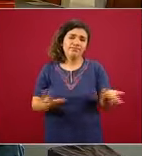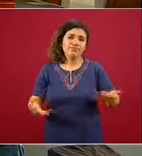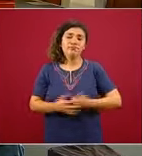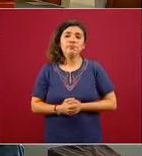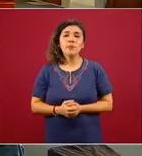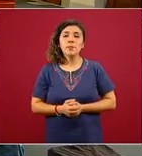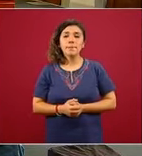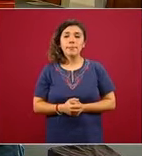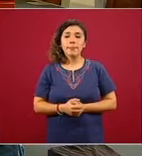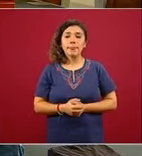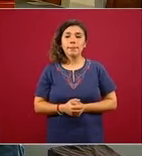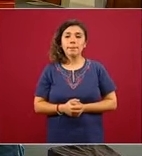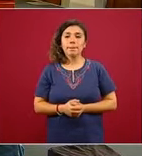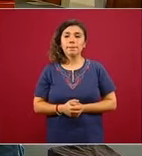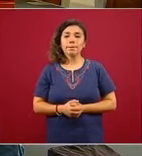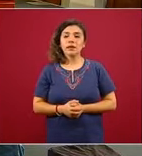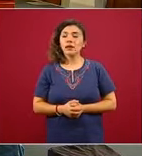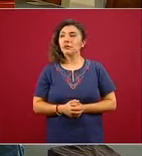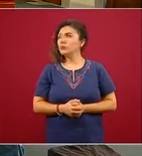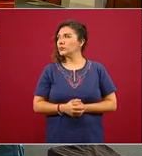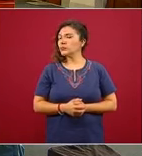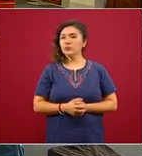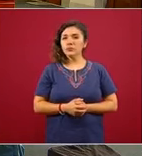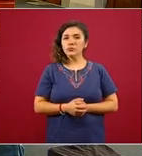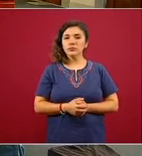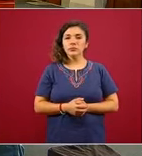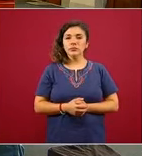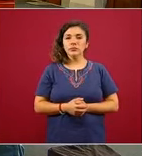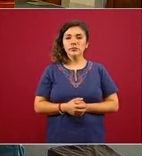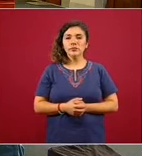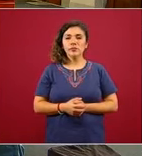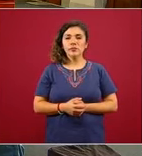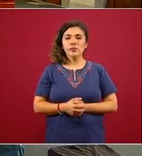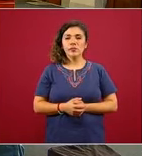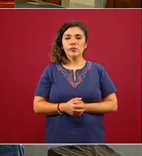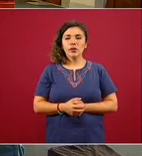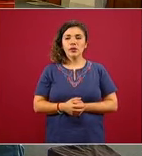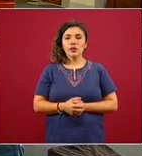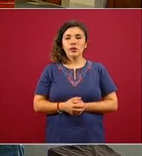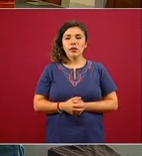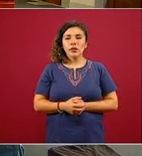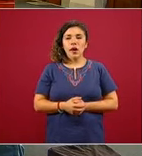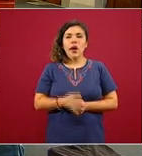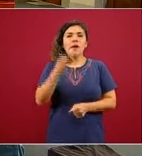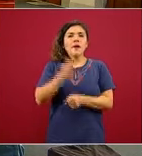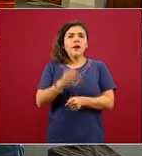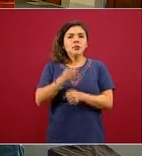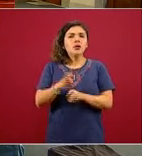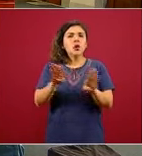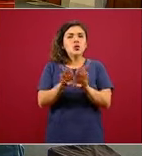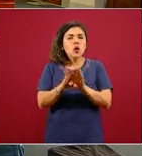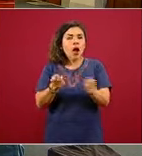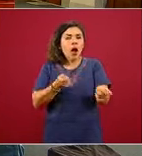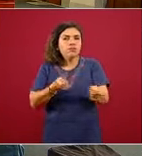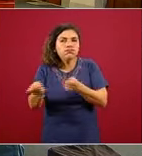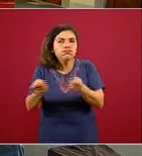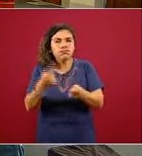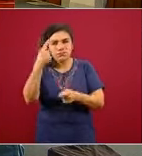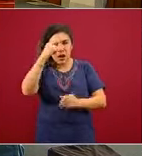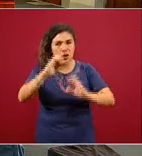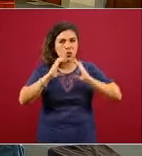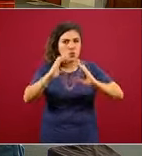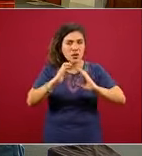altos. Le pediría, y de hecho es también en seguimiento a estas medidas de prevención y estos